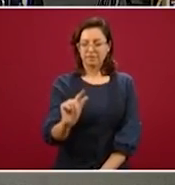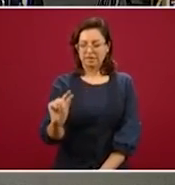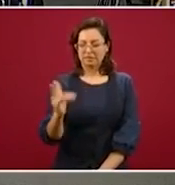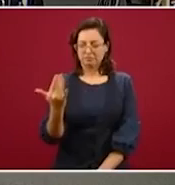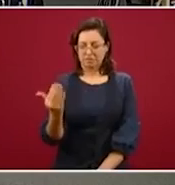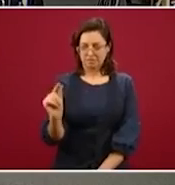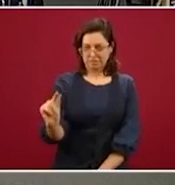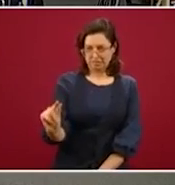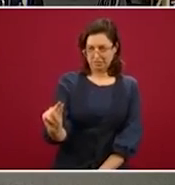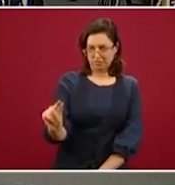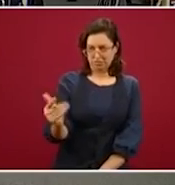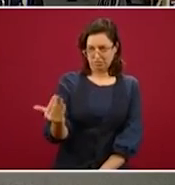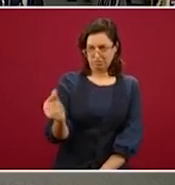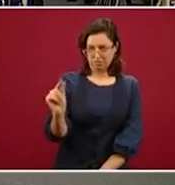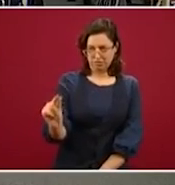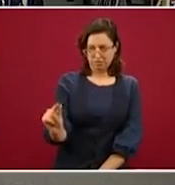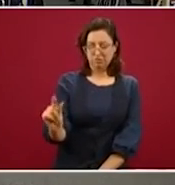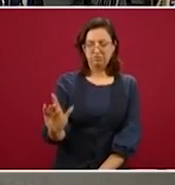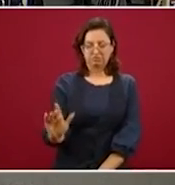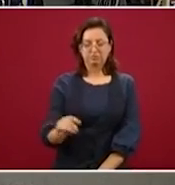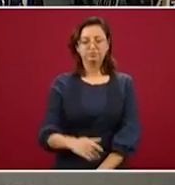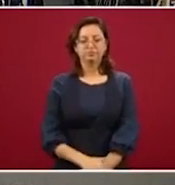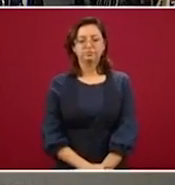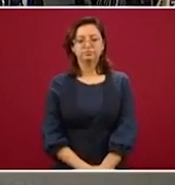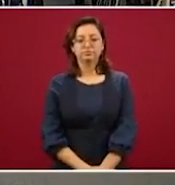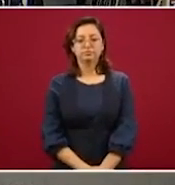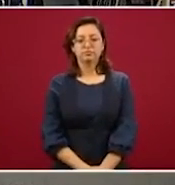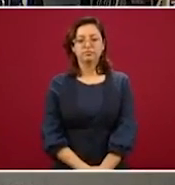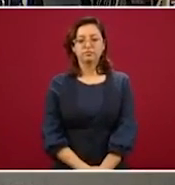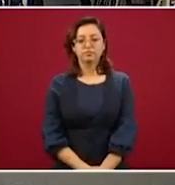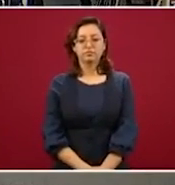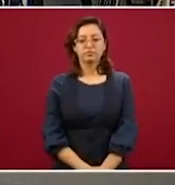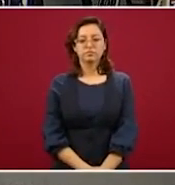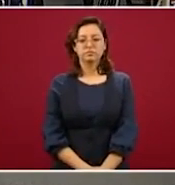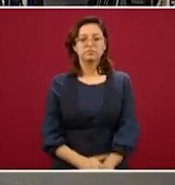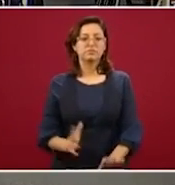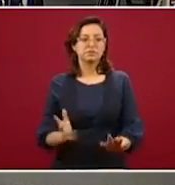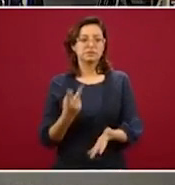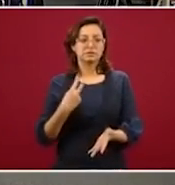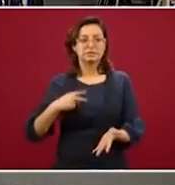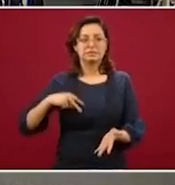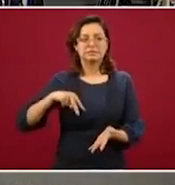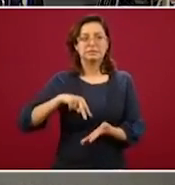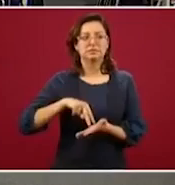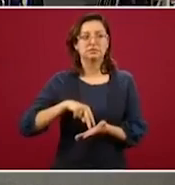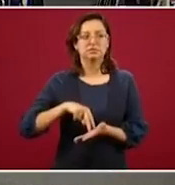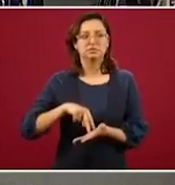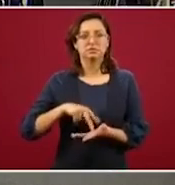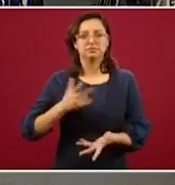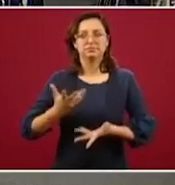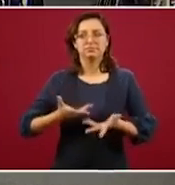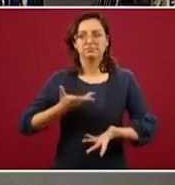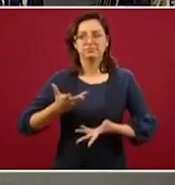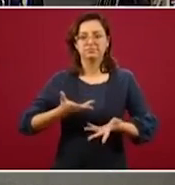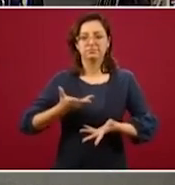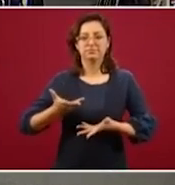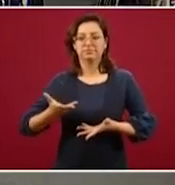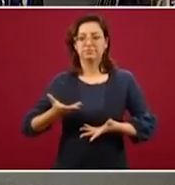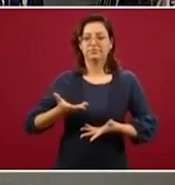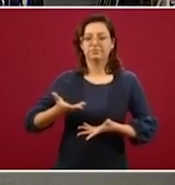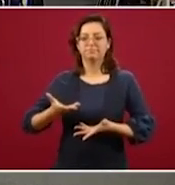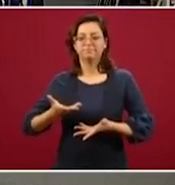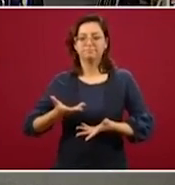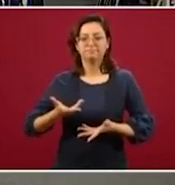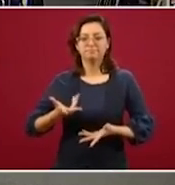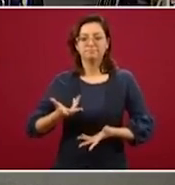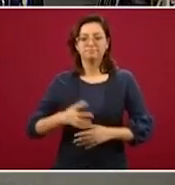si el... Sí, adelante. Bueno ya está, parece ya bien levantado. Sí, entonces, mire, señor presidente, aprovechando que